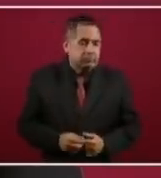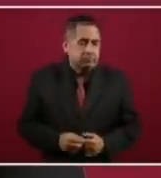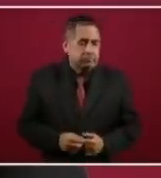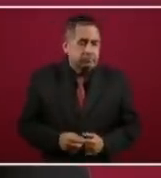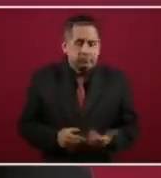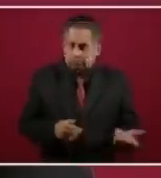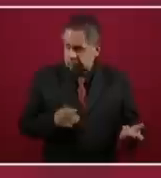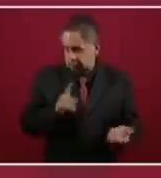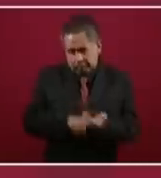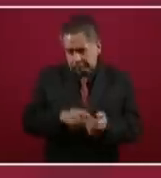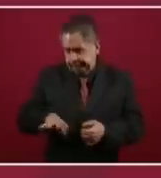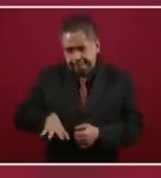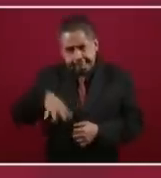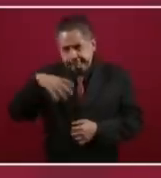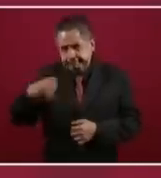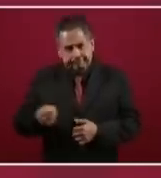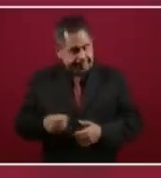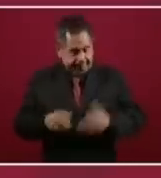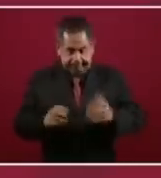en un abuso.